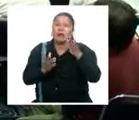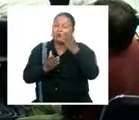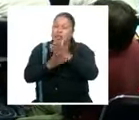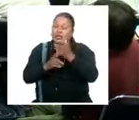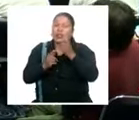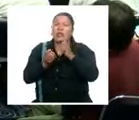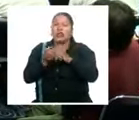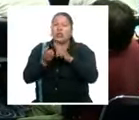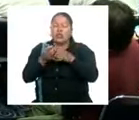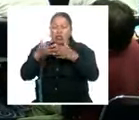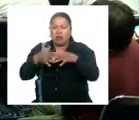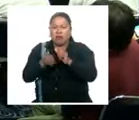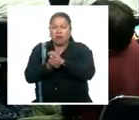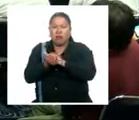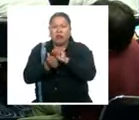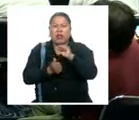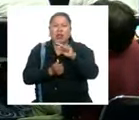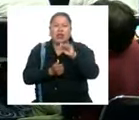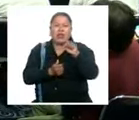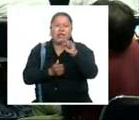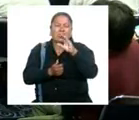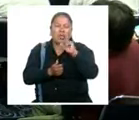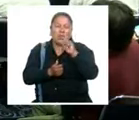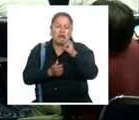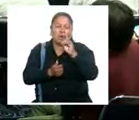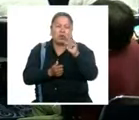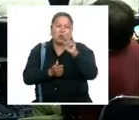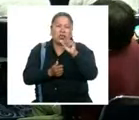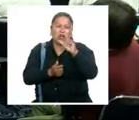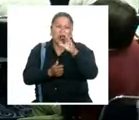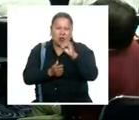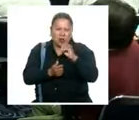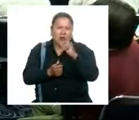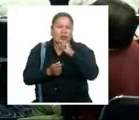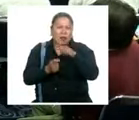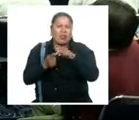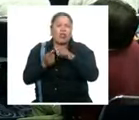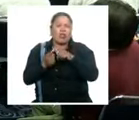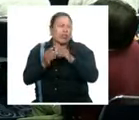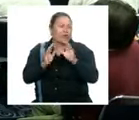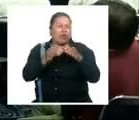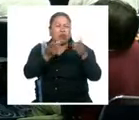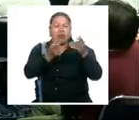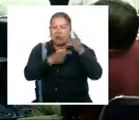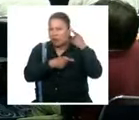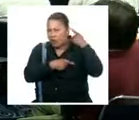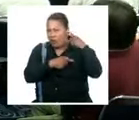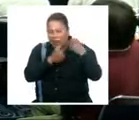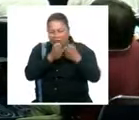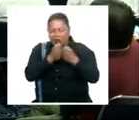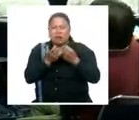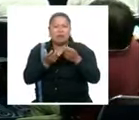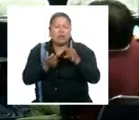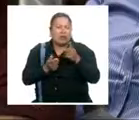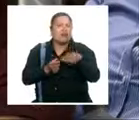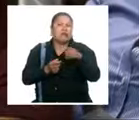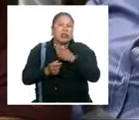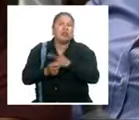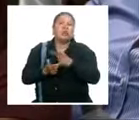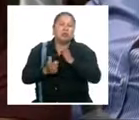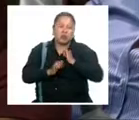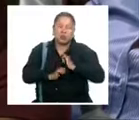que tienen en Azcapotzalco y en la salida hacia Puebla, y les gustó mucho a